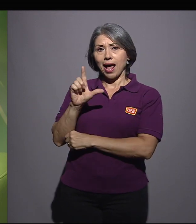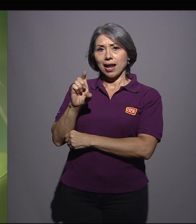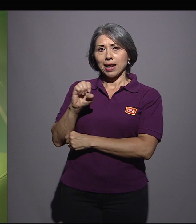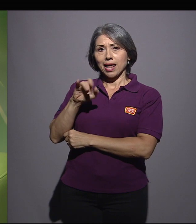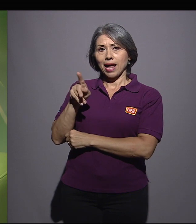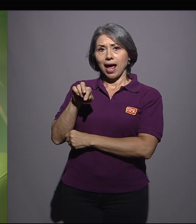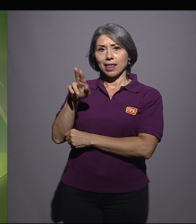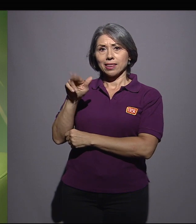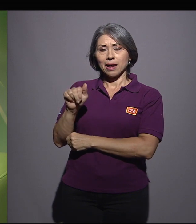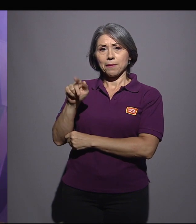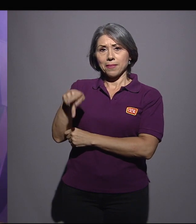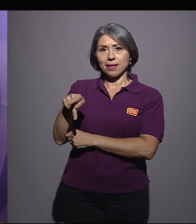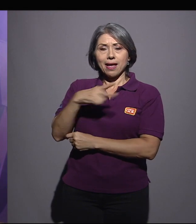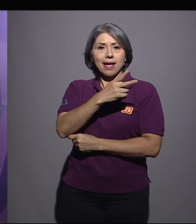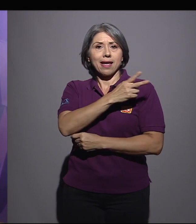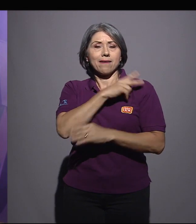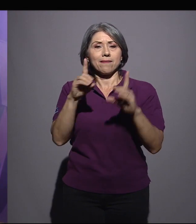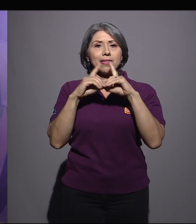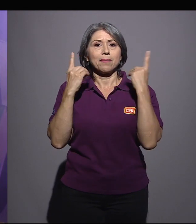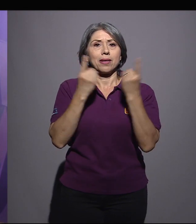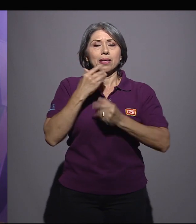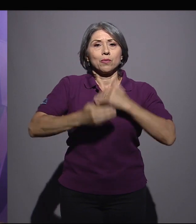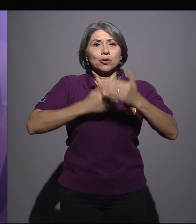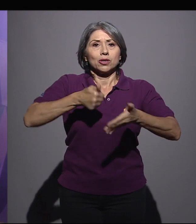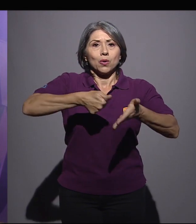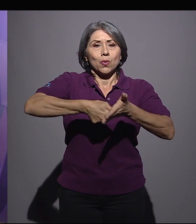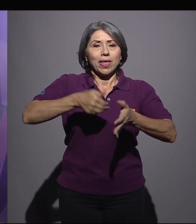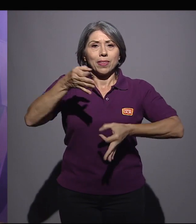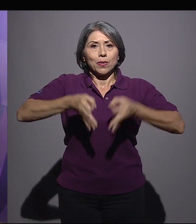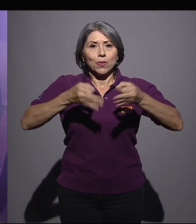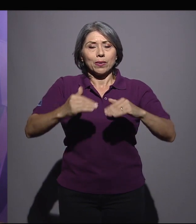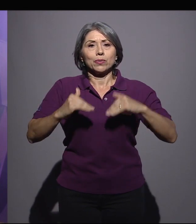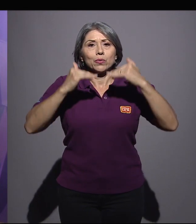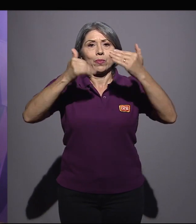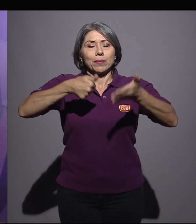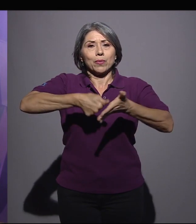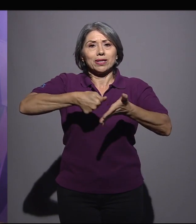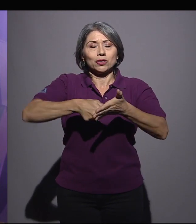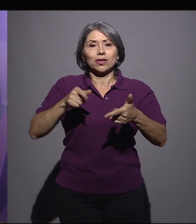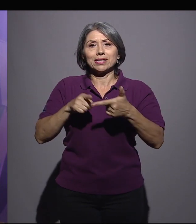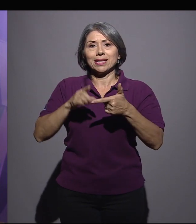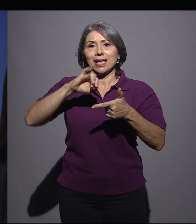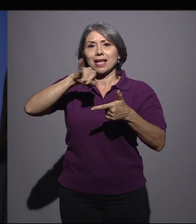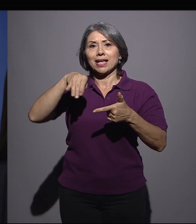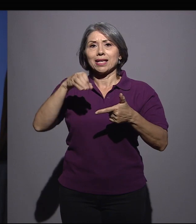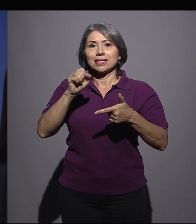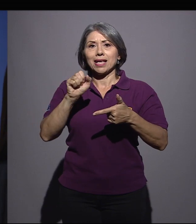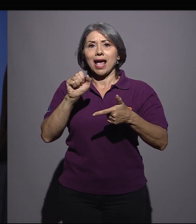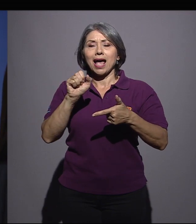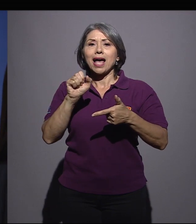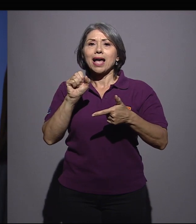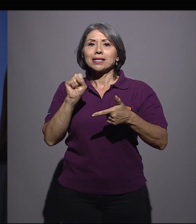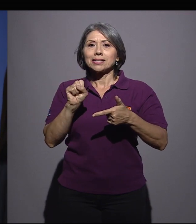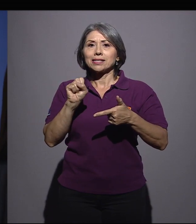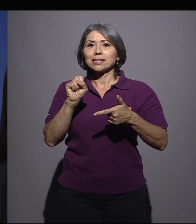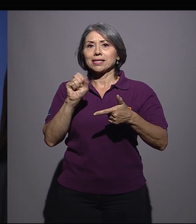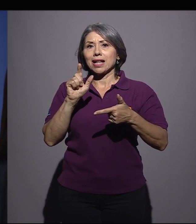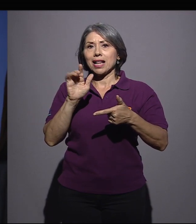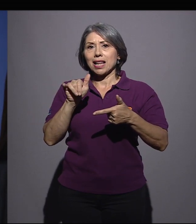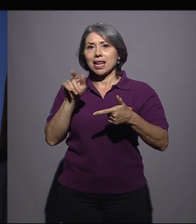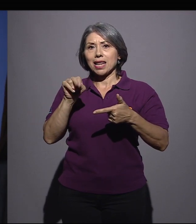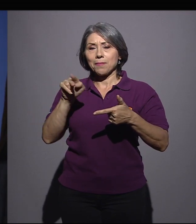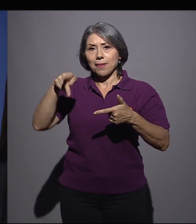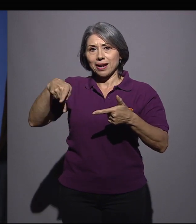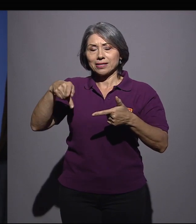quien es jefa del Departamento de Procesos Electorales del Tribunal Supremo de Elecciones, y Yaslin Parajeles, quien es funcionaria del